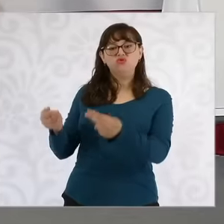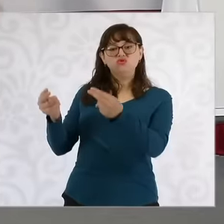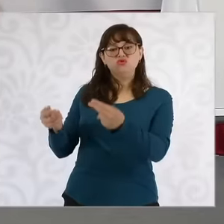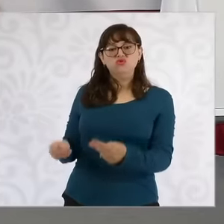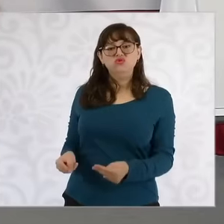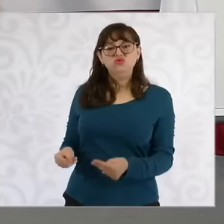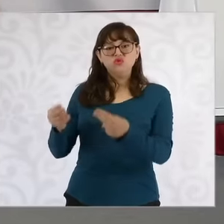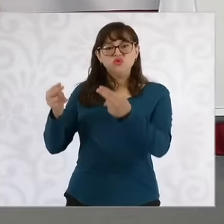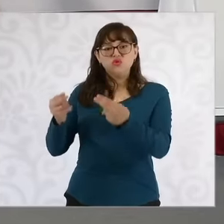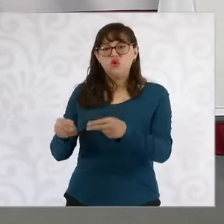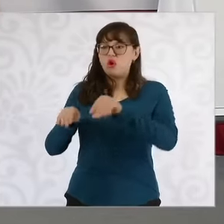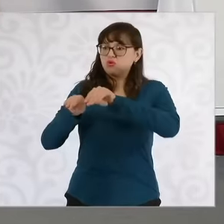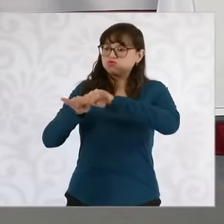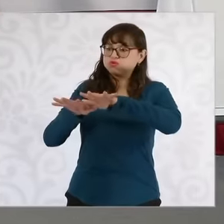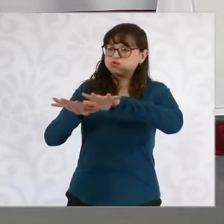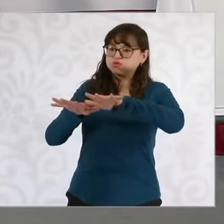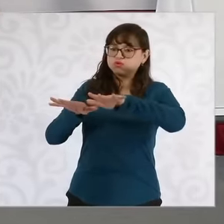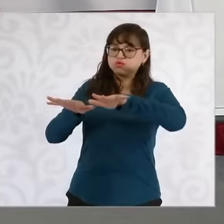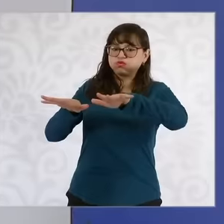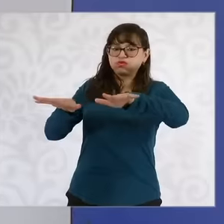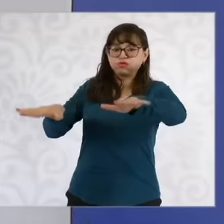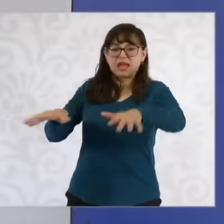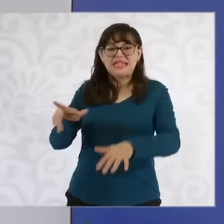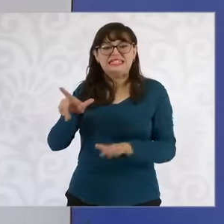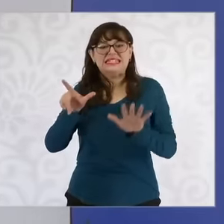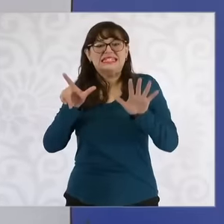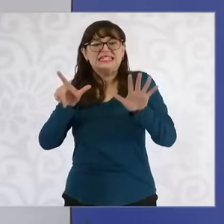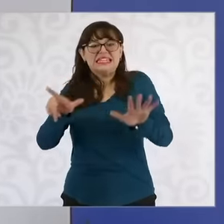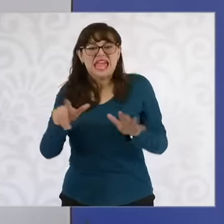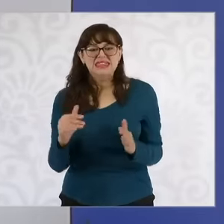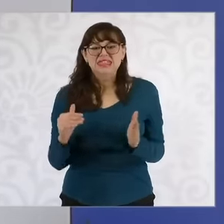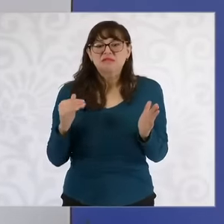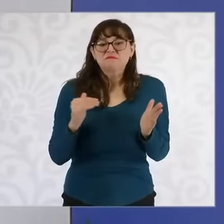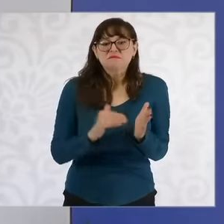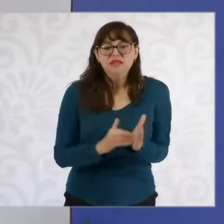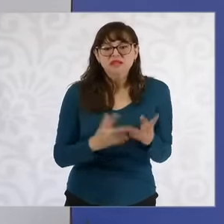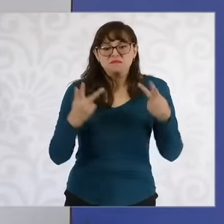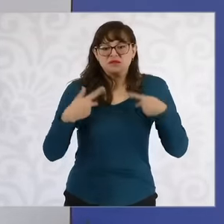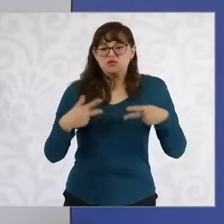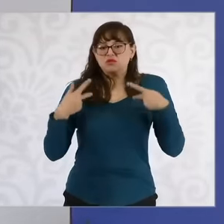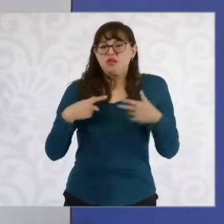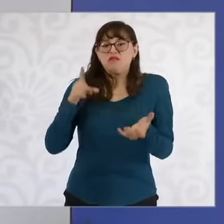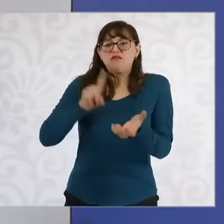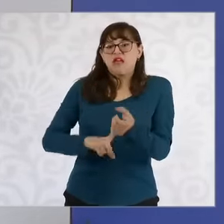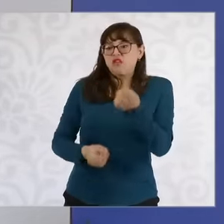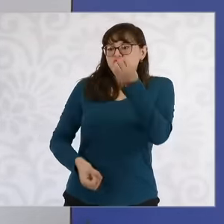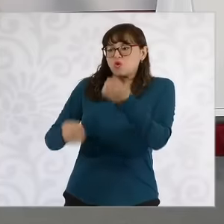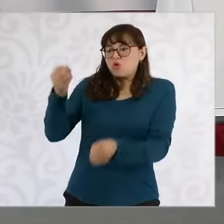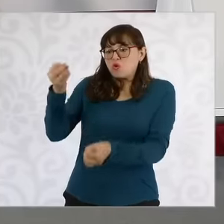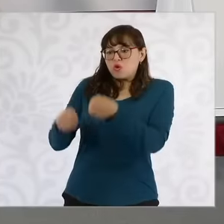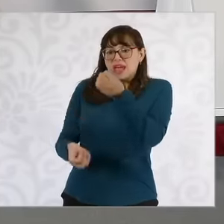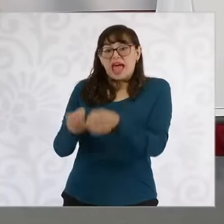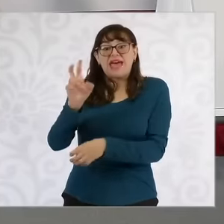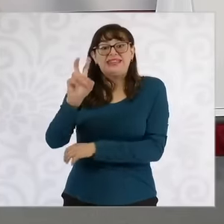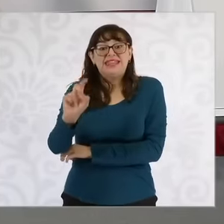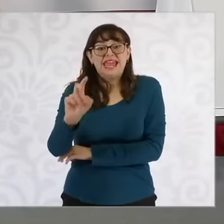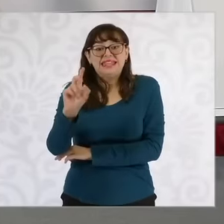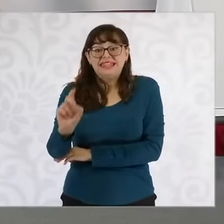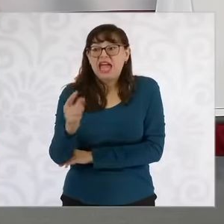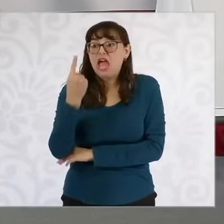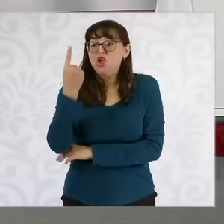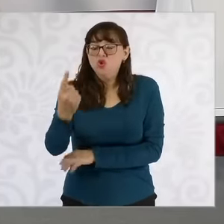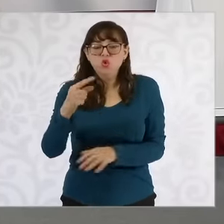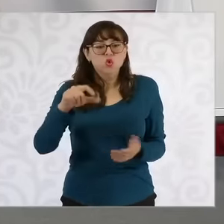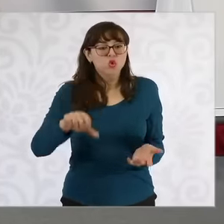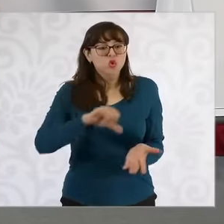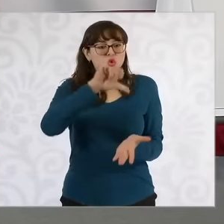se extienden a más de 7,000 servidores públicos de 31 circuitos